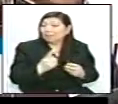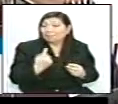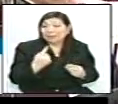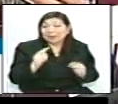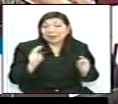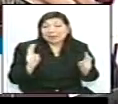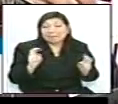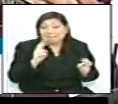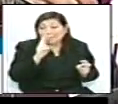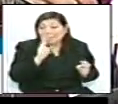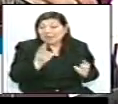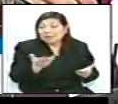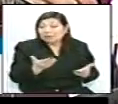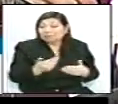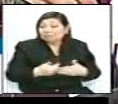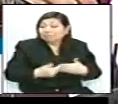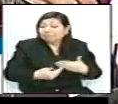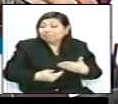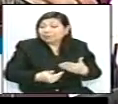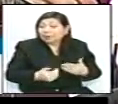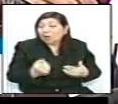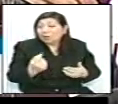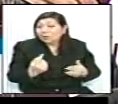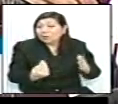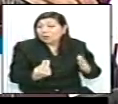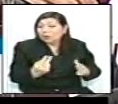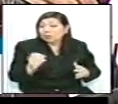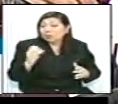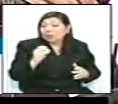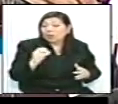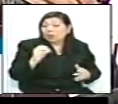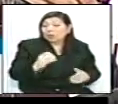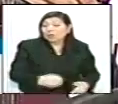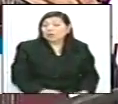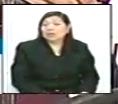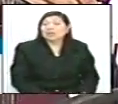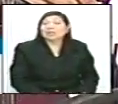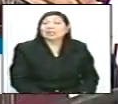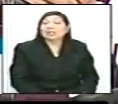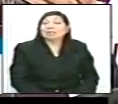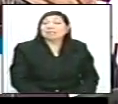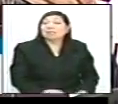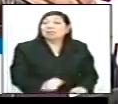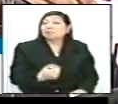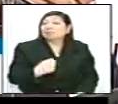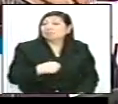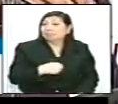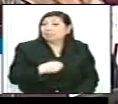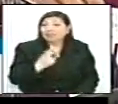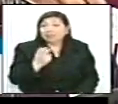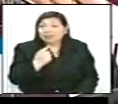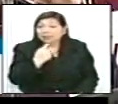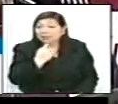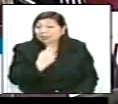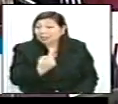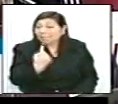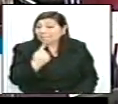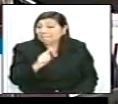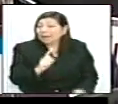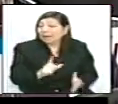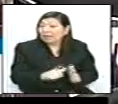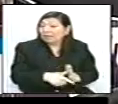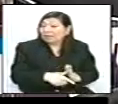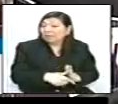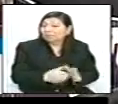Perú, se pronunciará entre el 11 y el 12 de octubre. Con lo cual, si nosotros vamos a escuchar ese pronunciamiento para